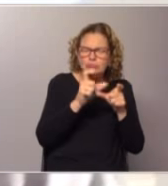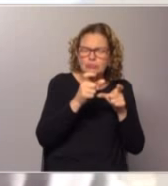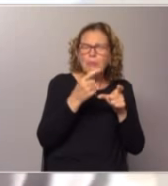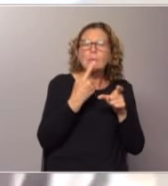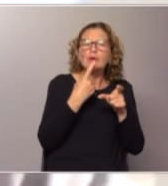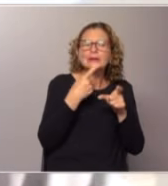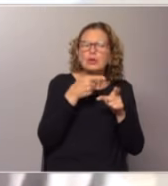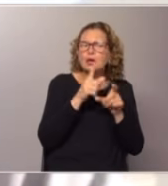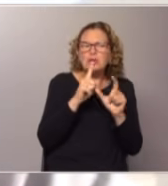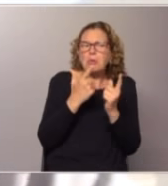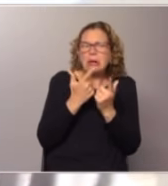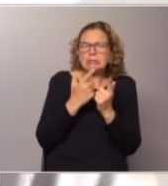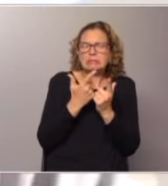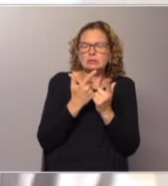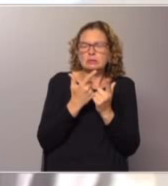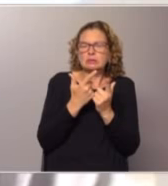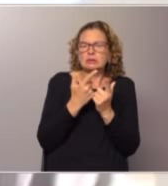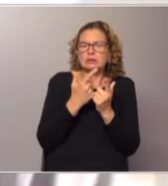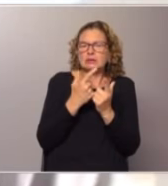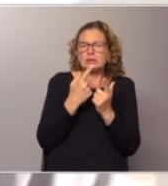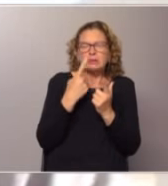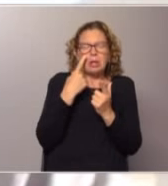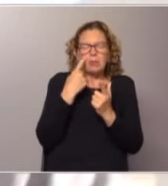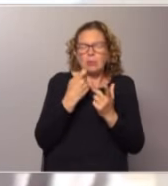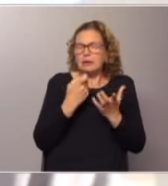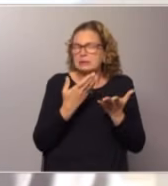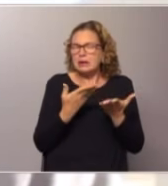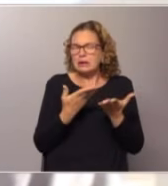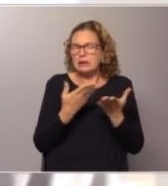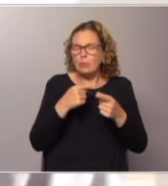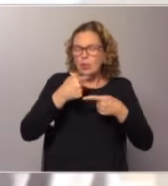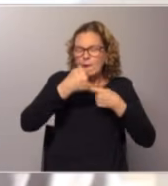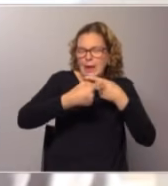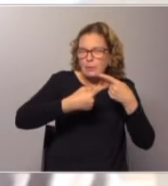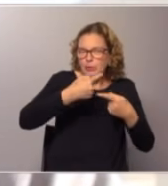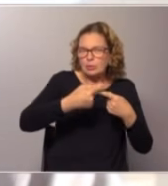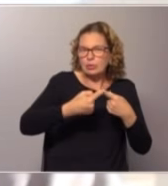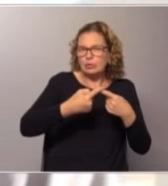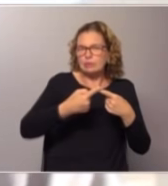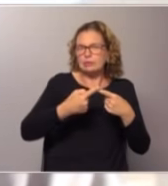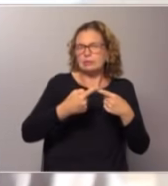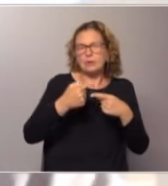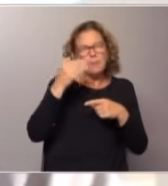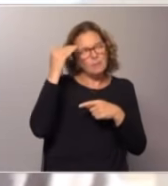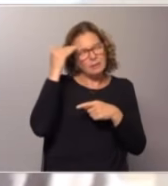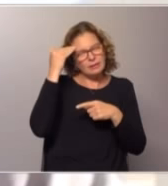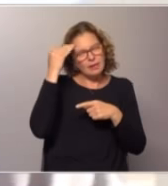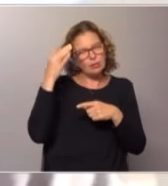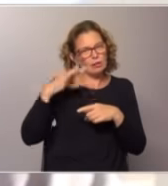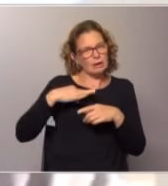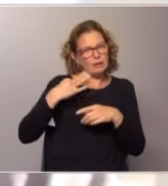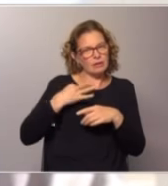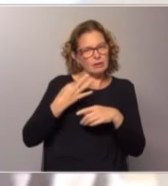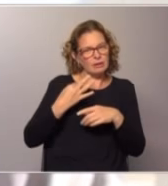políticos que no han sufrido la misma evolución en el plano de la reflexión que la vida real